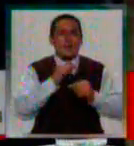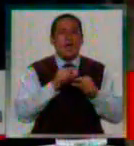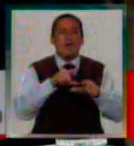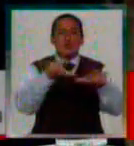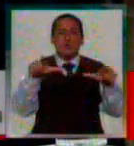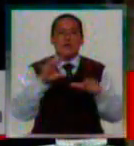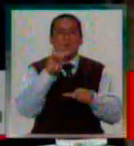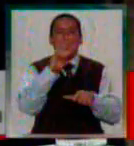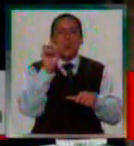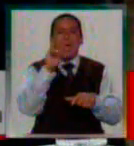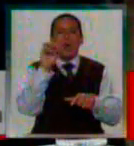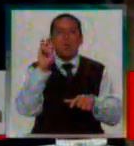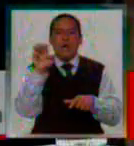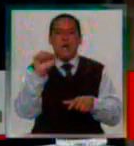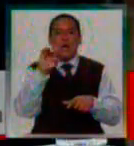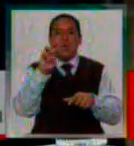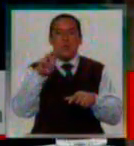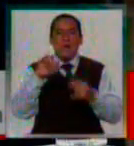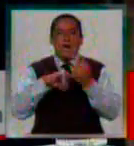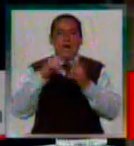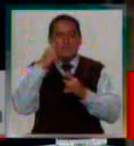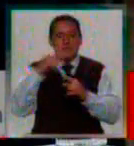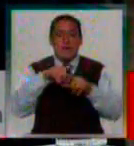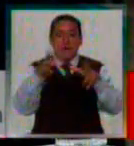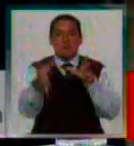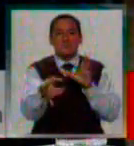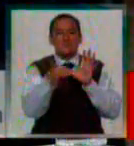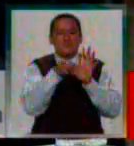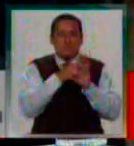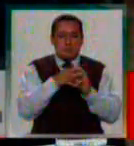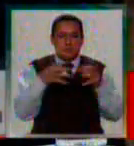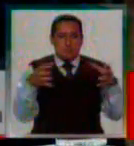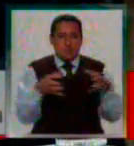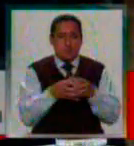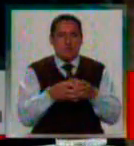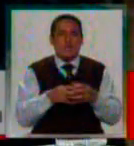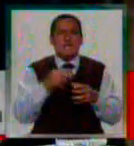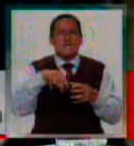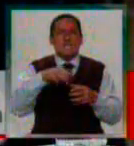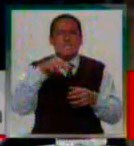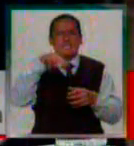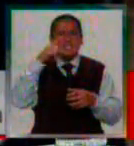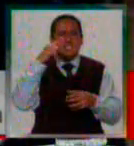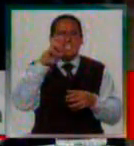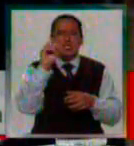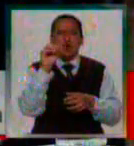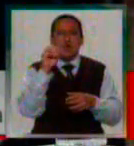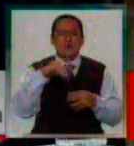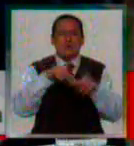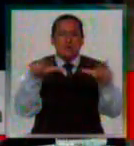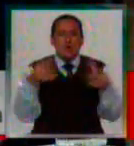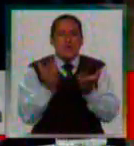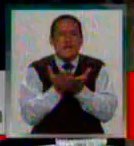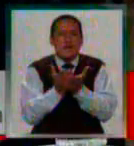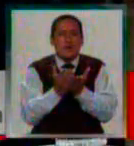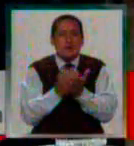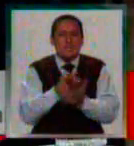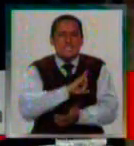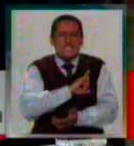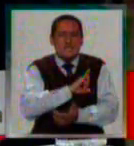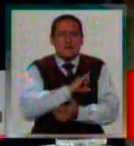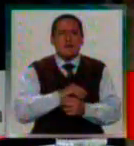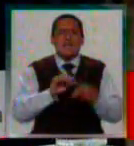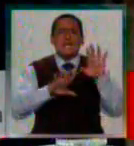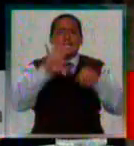huasis Y tenemos el programa de la preescolar los nidos hoy día Solamente el 15% de los niños a nivel